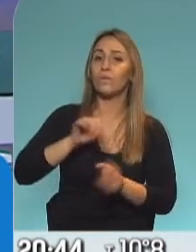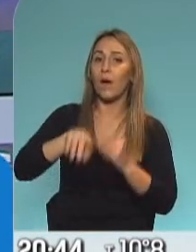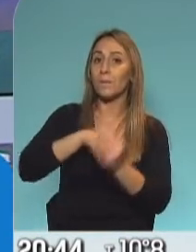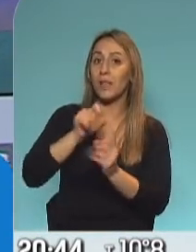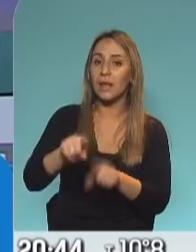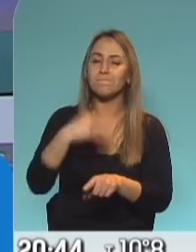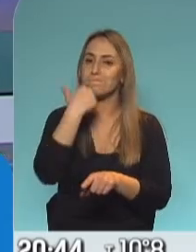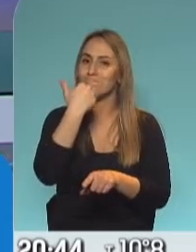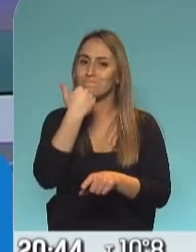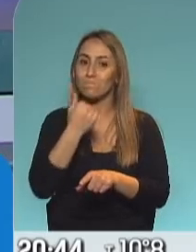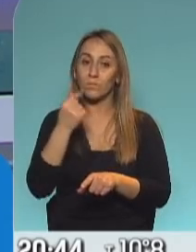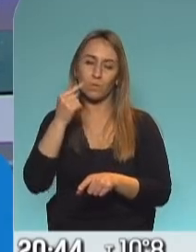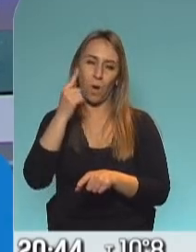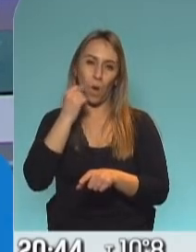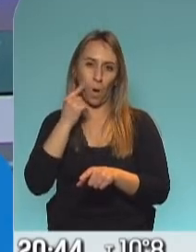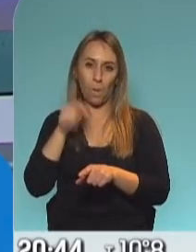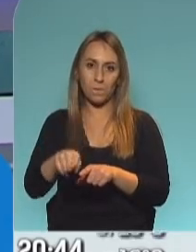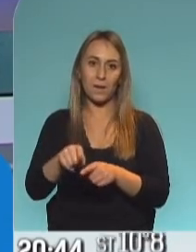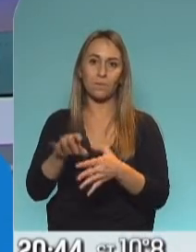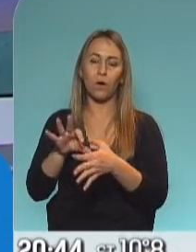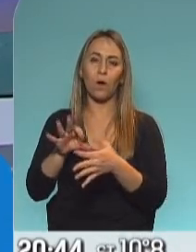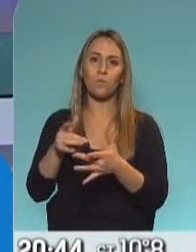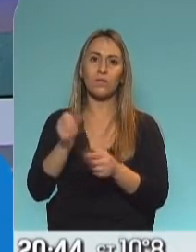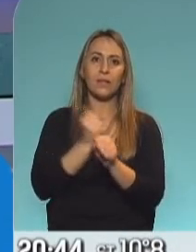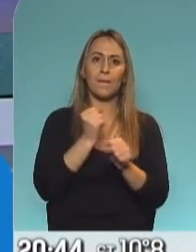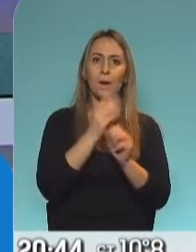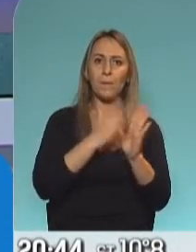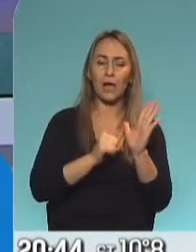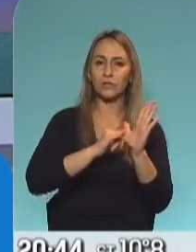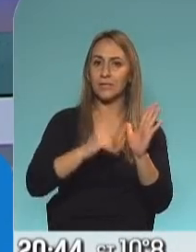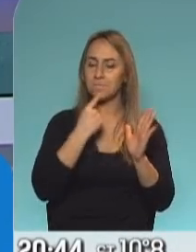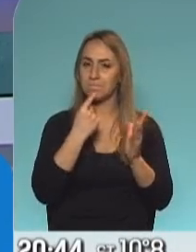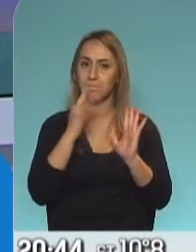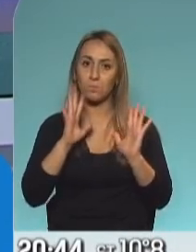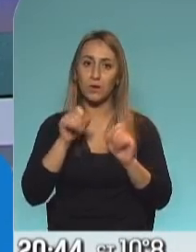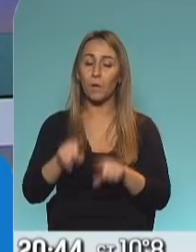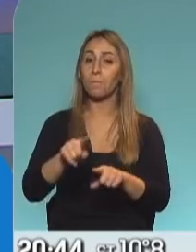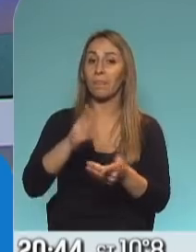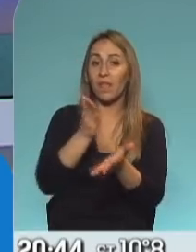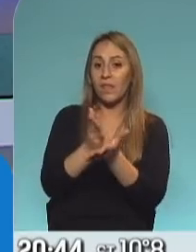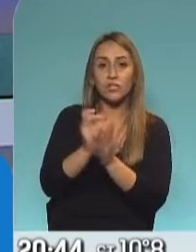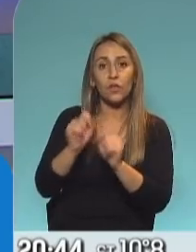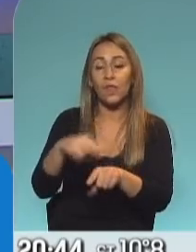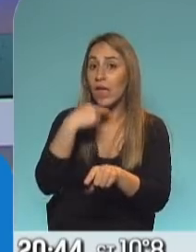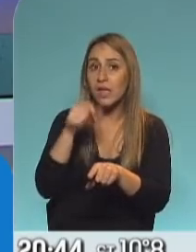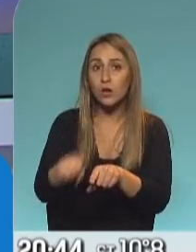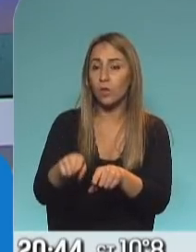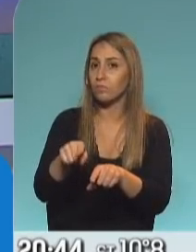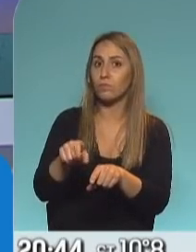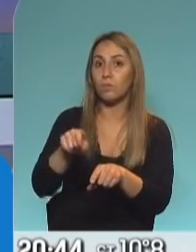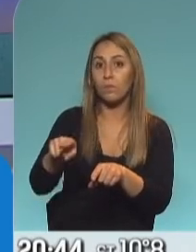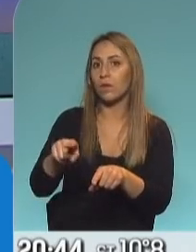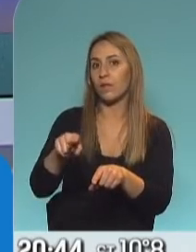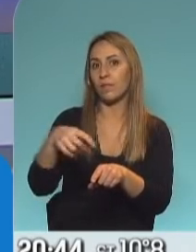el progenitor está en relación de dependencia o no, pero ese derecho es del nene, por lo tanto, ella tiene que poder contar con ese